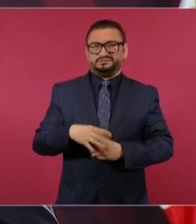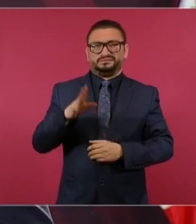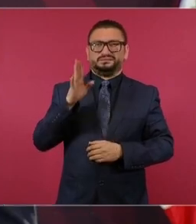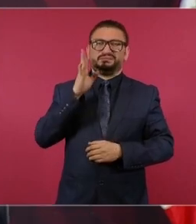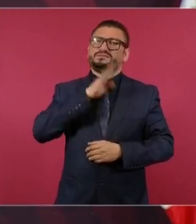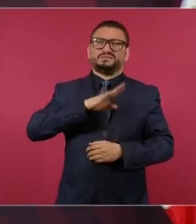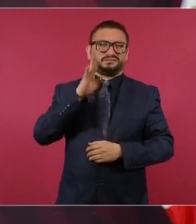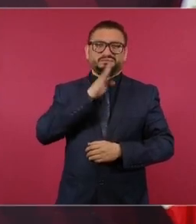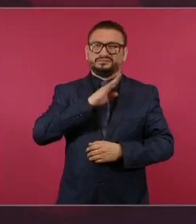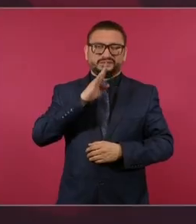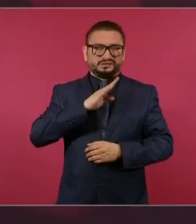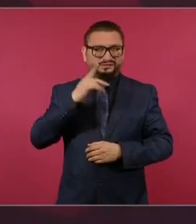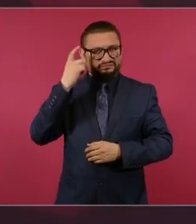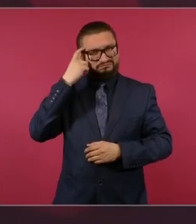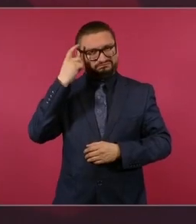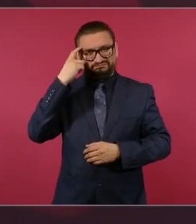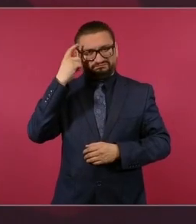tóxico.